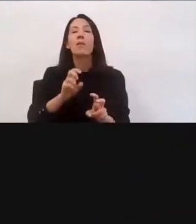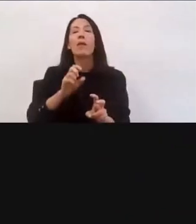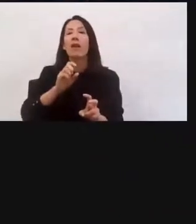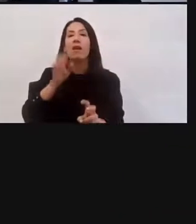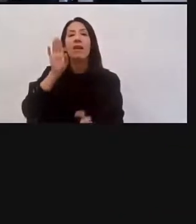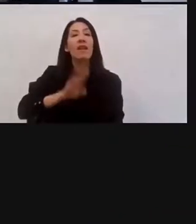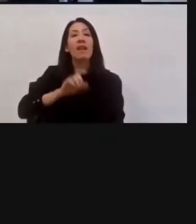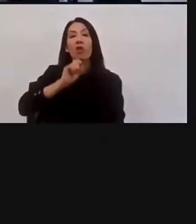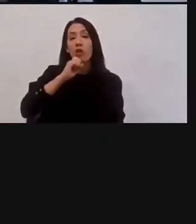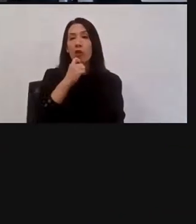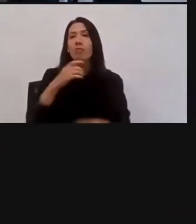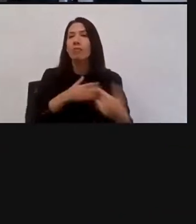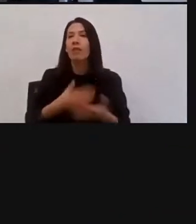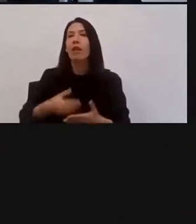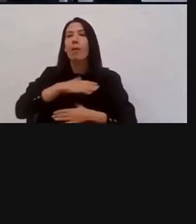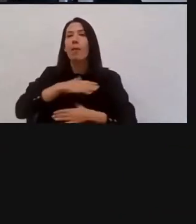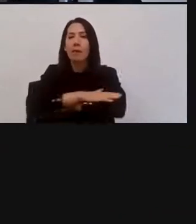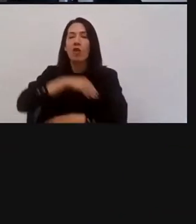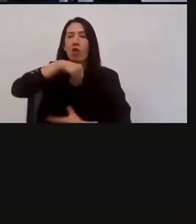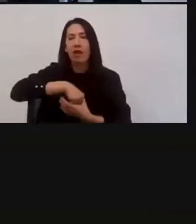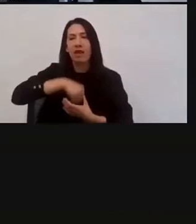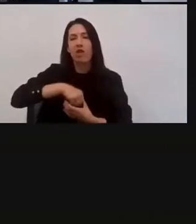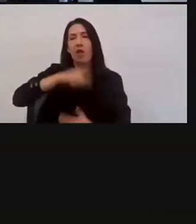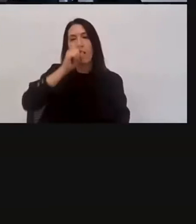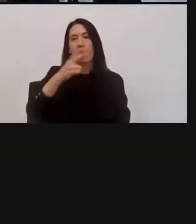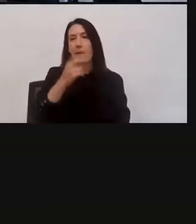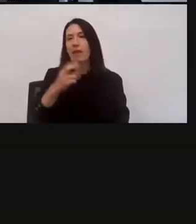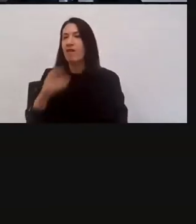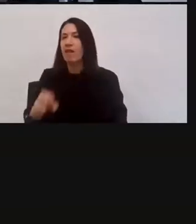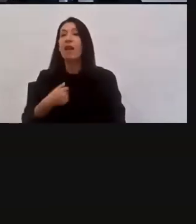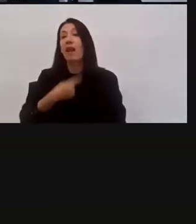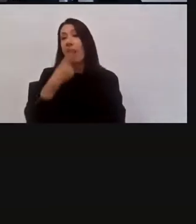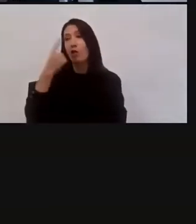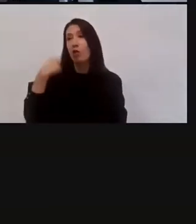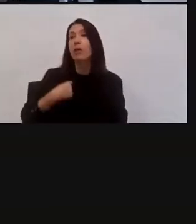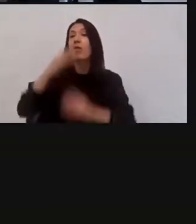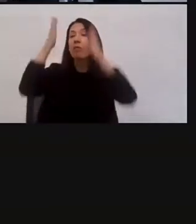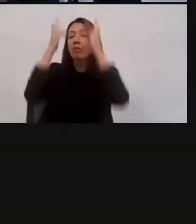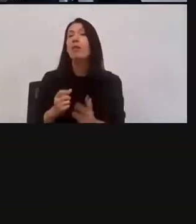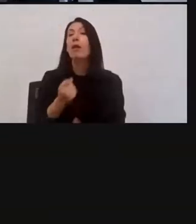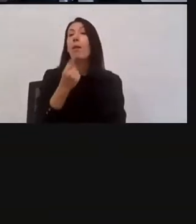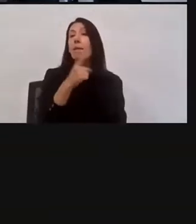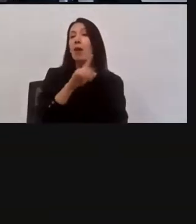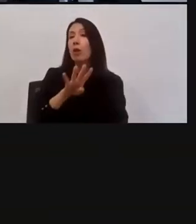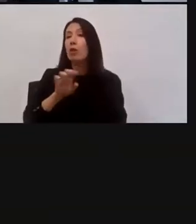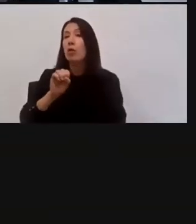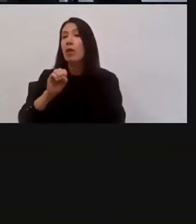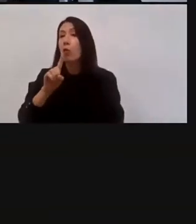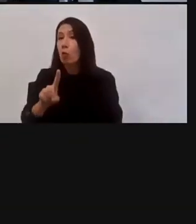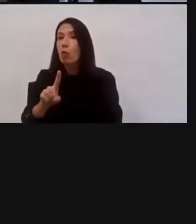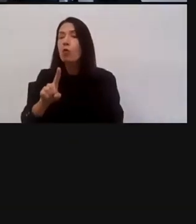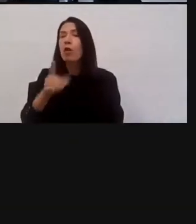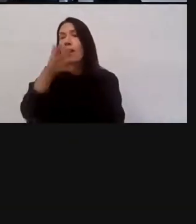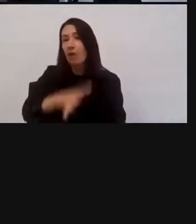por el Ministerio del Interior, el año pasado se contabilizaron 1.401 denuncias por delitos de odio, un